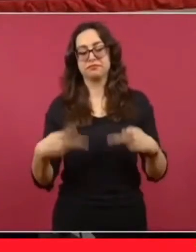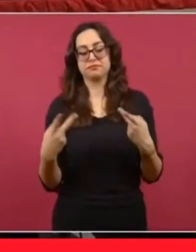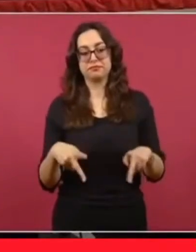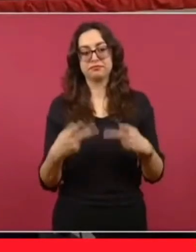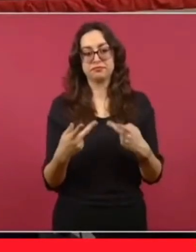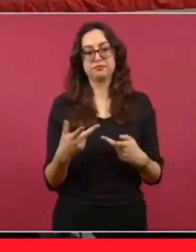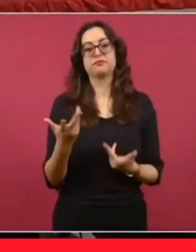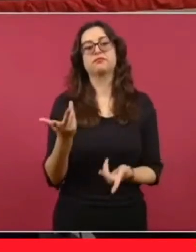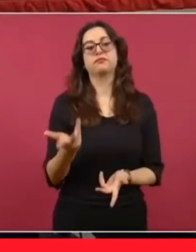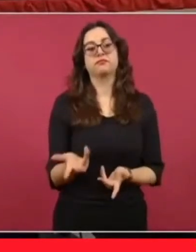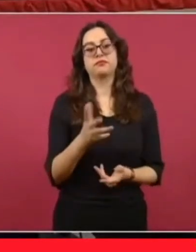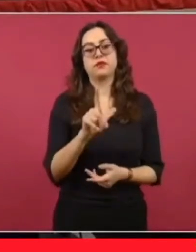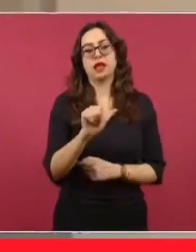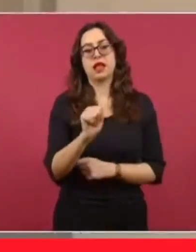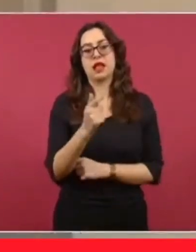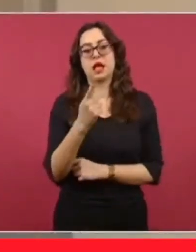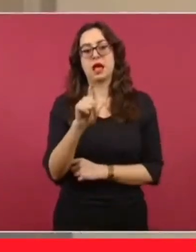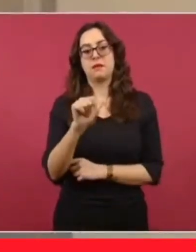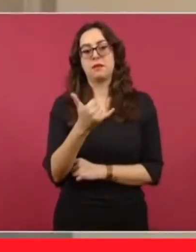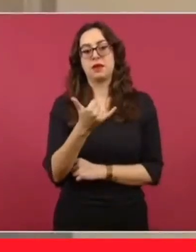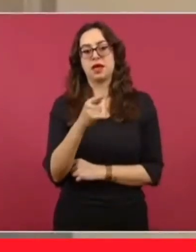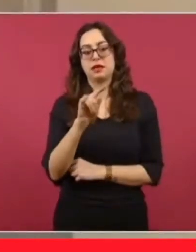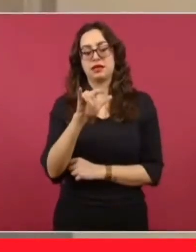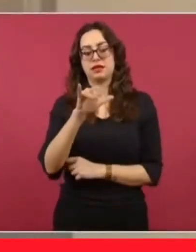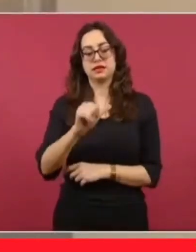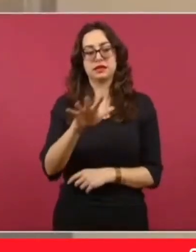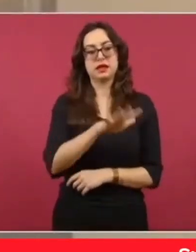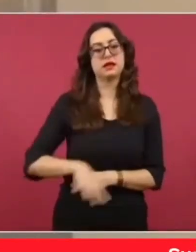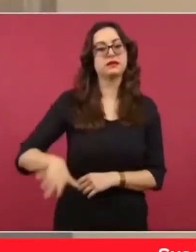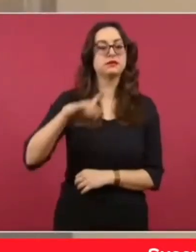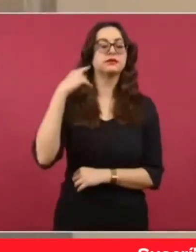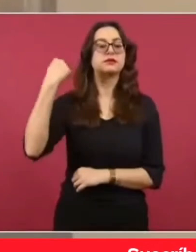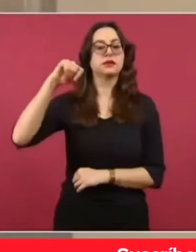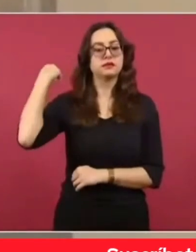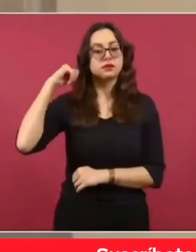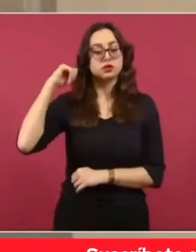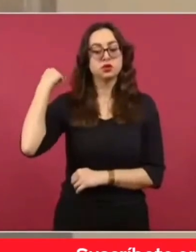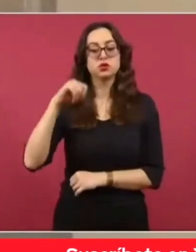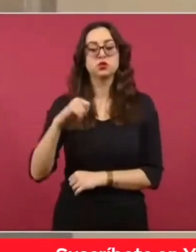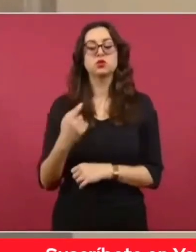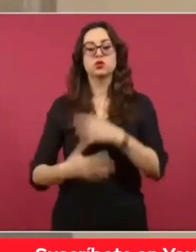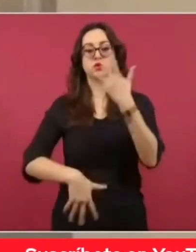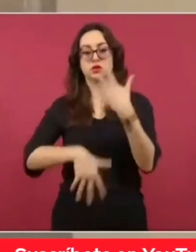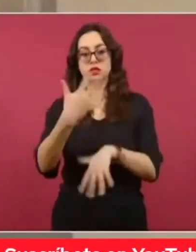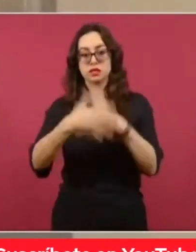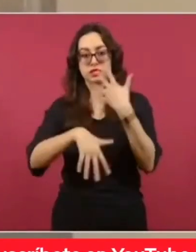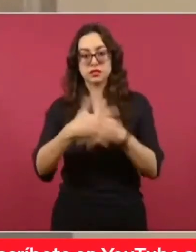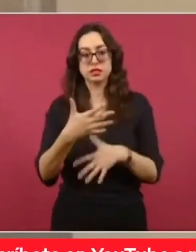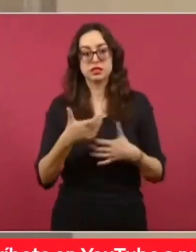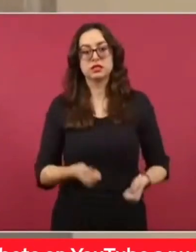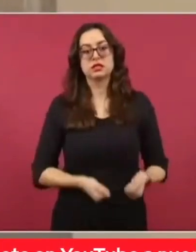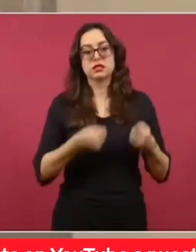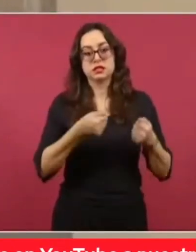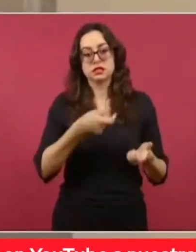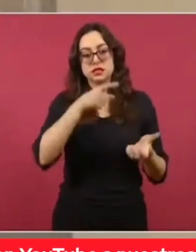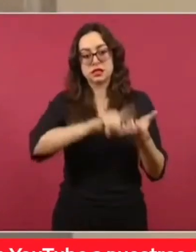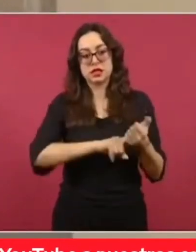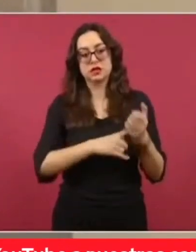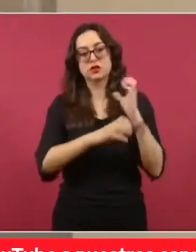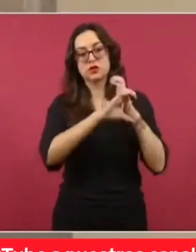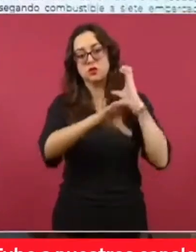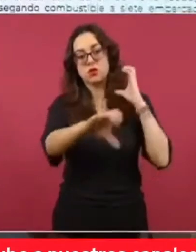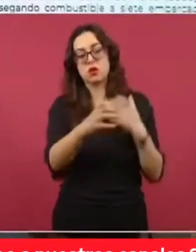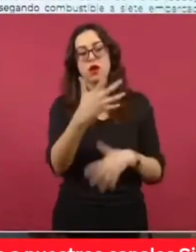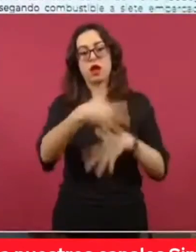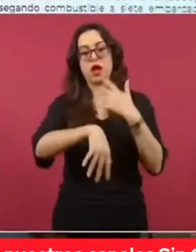Emir de la barra de tu de tupilco en Tabasco en Paraíso Tabasco se aseguraron quince cubitanques con catorce mil litros